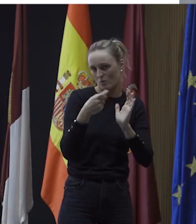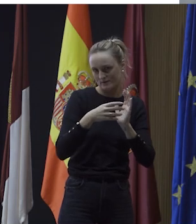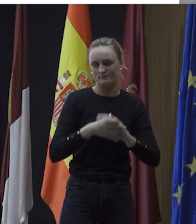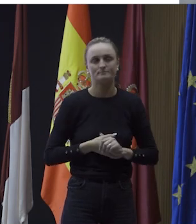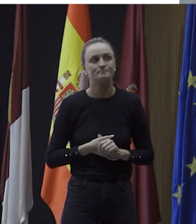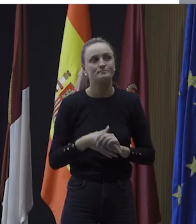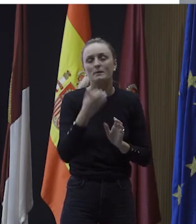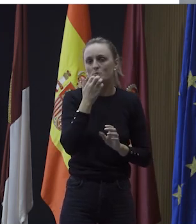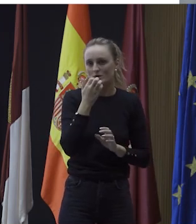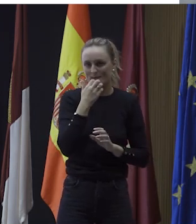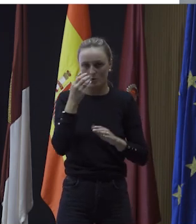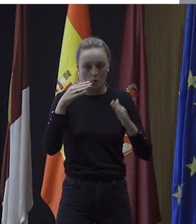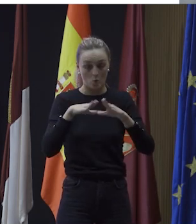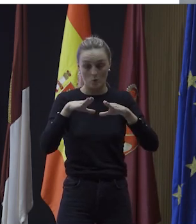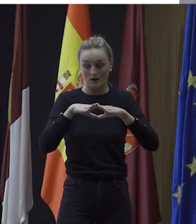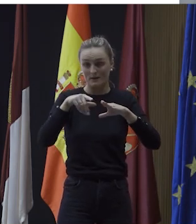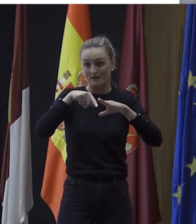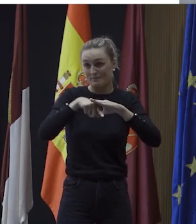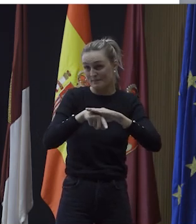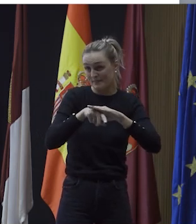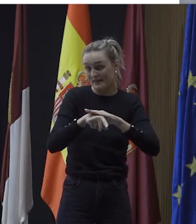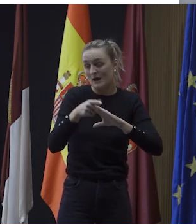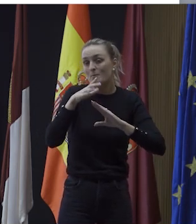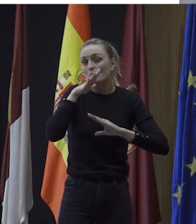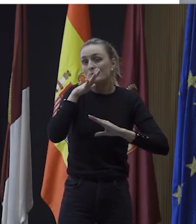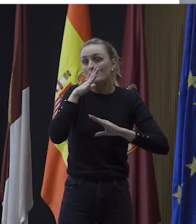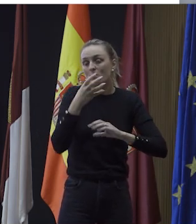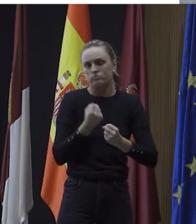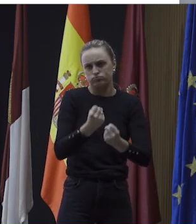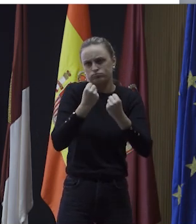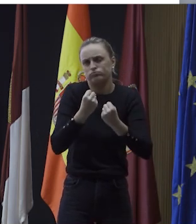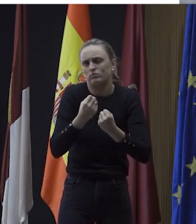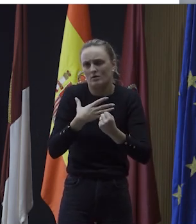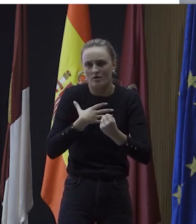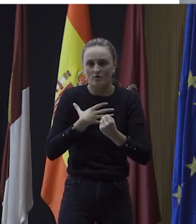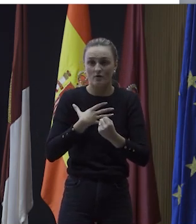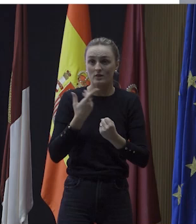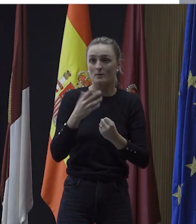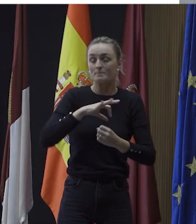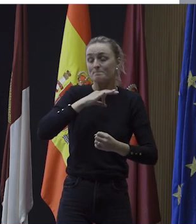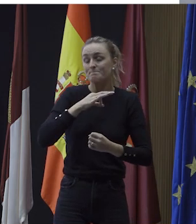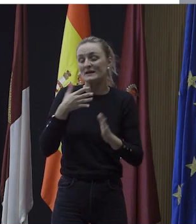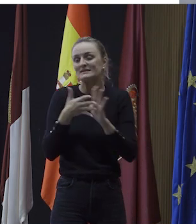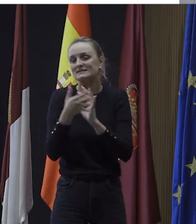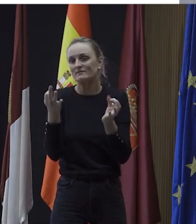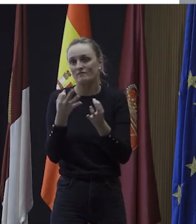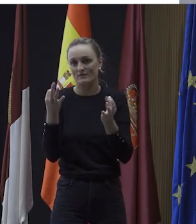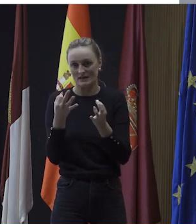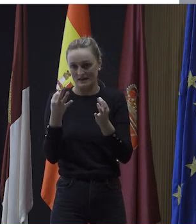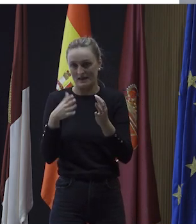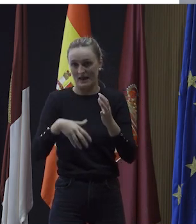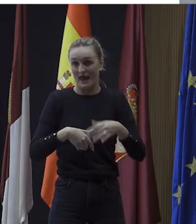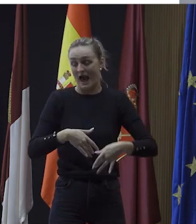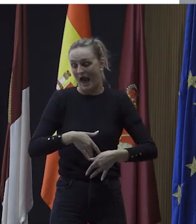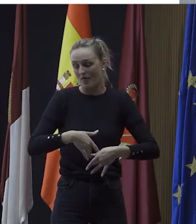un escape de orina por el esfuerzo? Pues que se produce un aumento de la presión dentro del